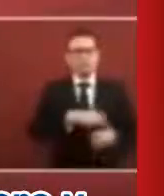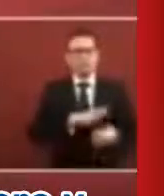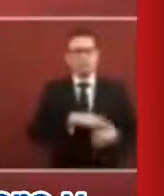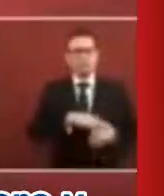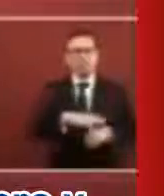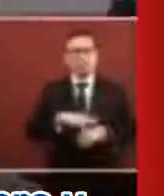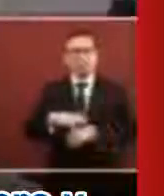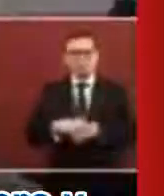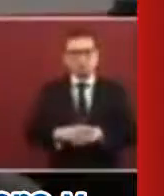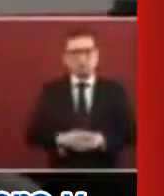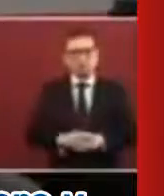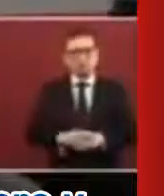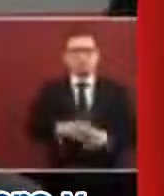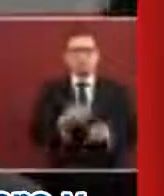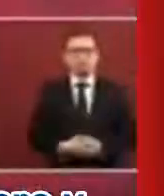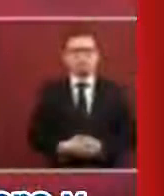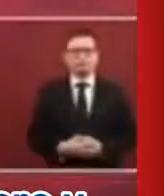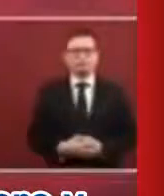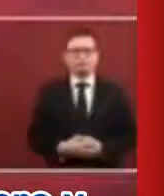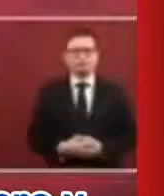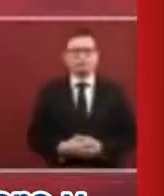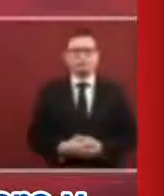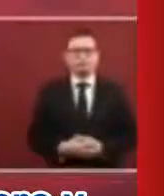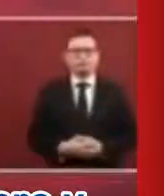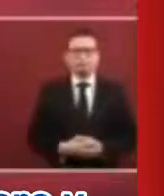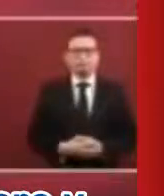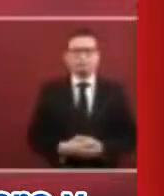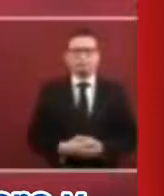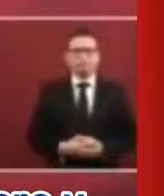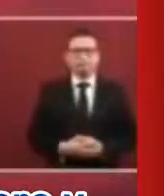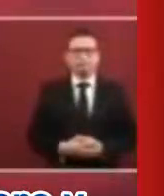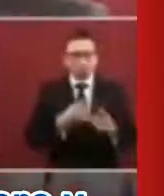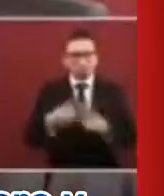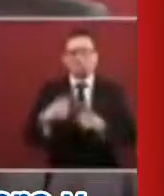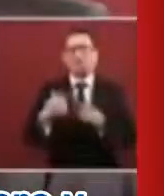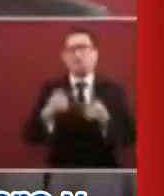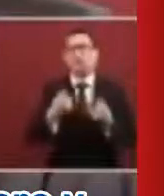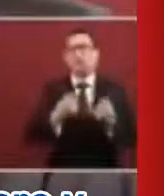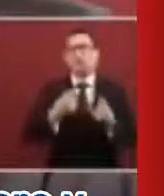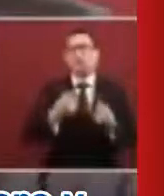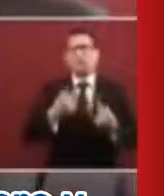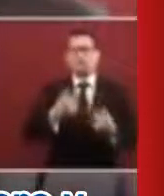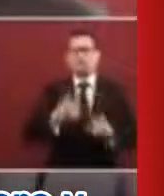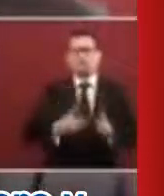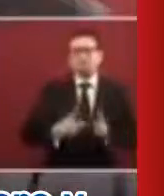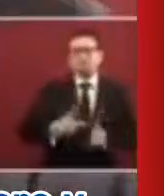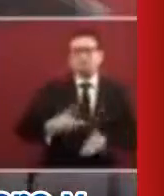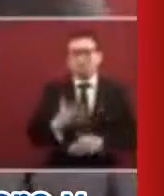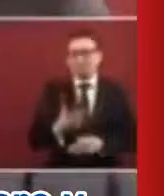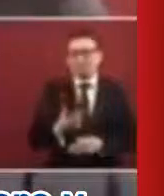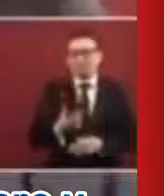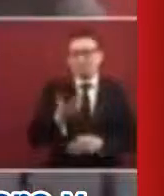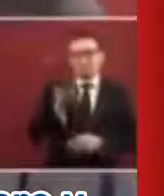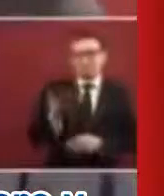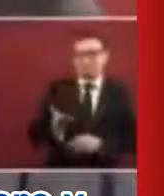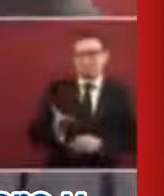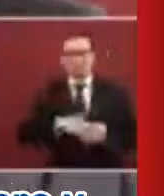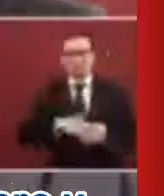declara desierta porque estaban pidiendo mucho, se pasaron de